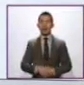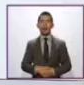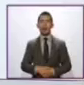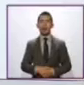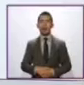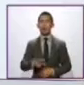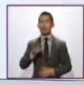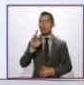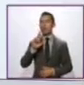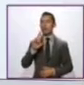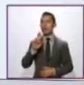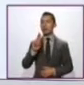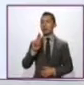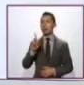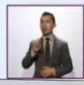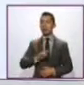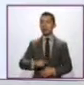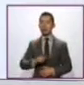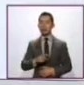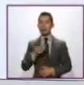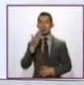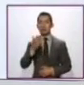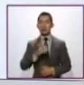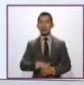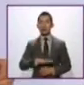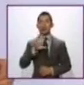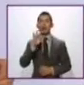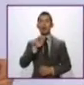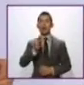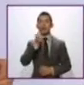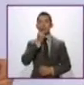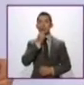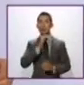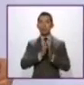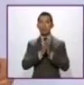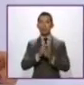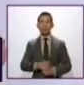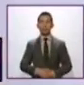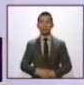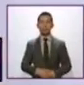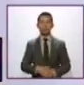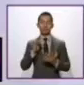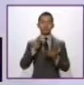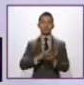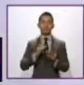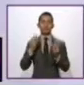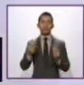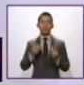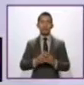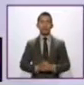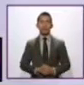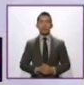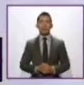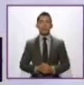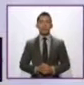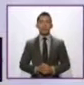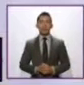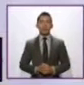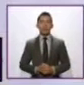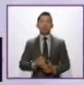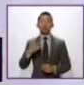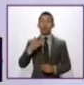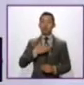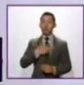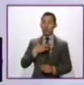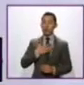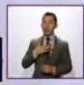Ruiz de Santiago Álvarez. Tiene 40 segundos, por favor, adelante. Muchas gracias. Precisamente seré una